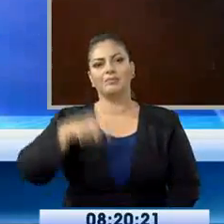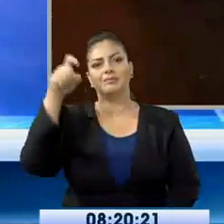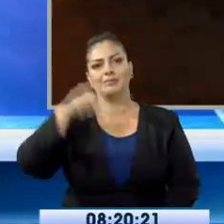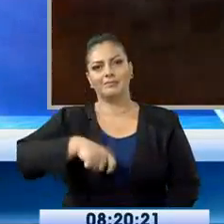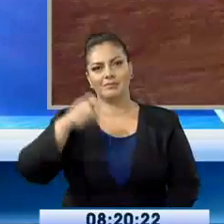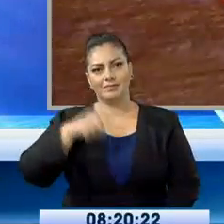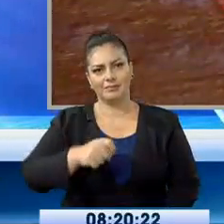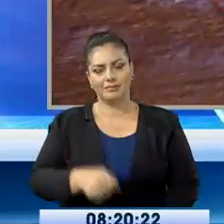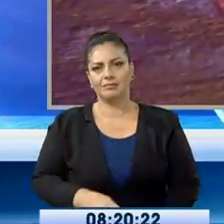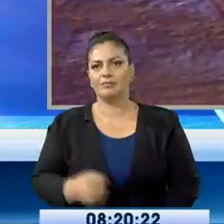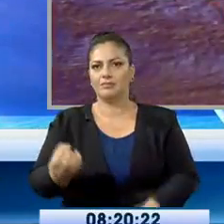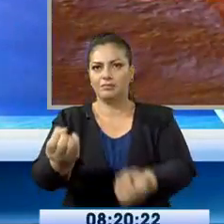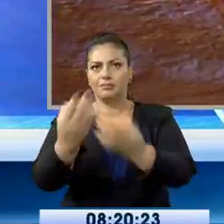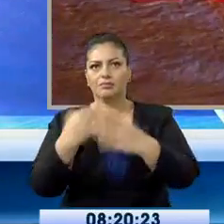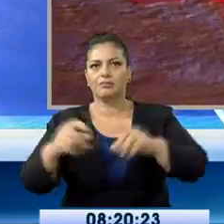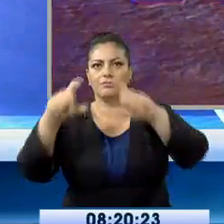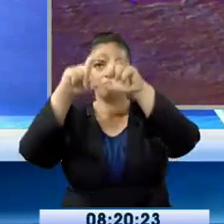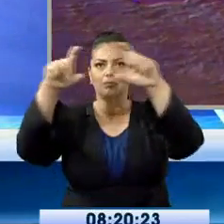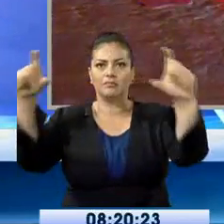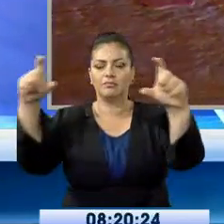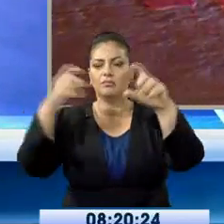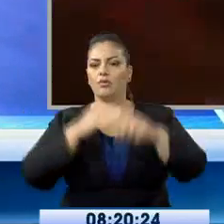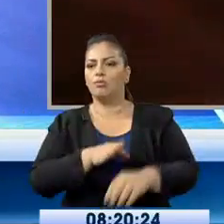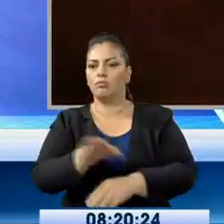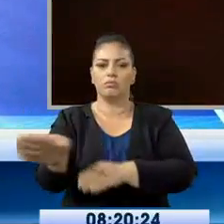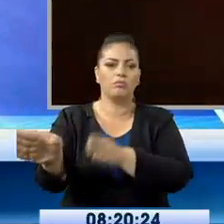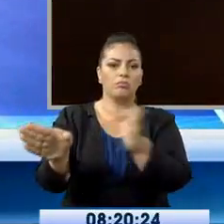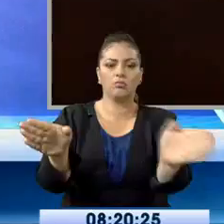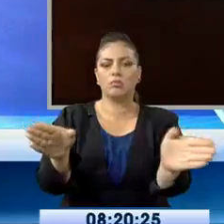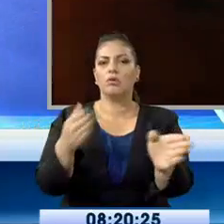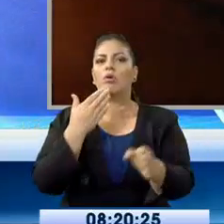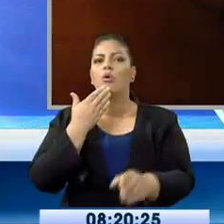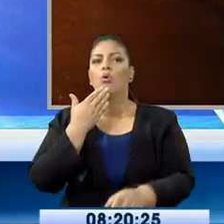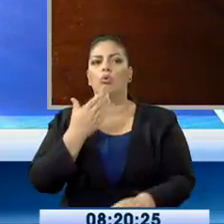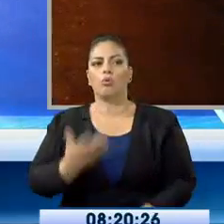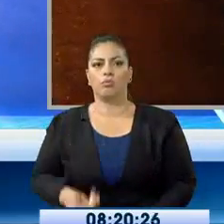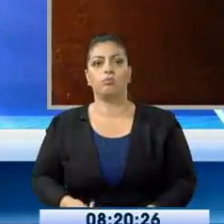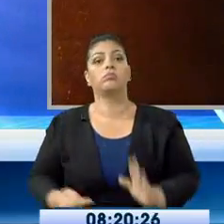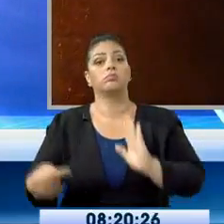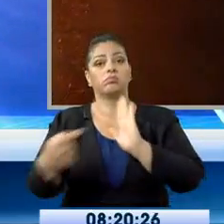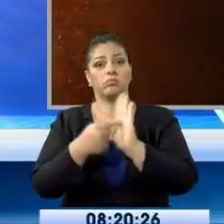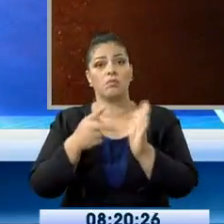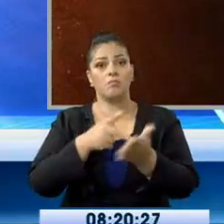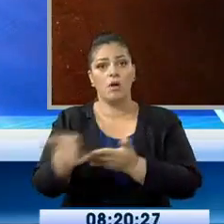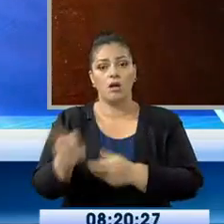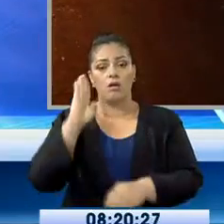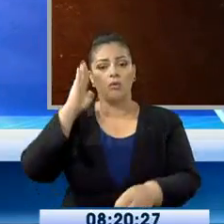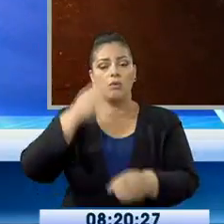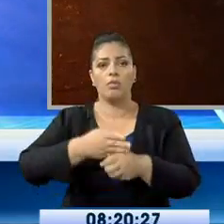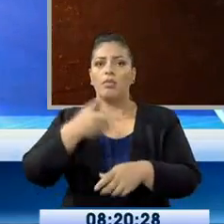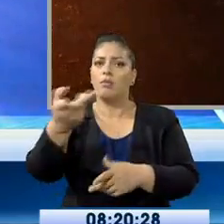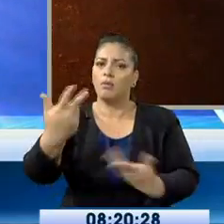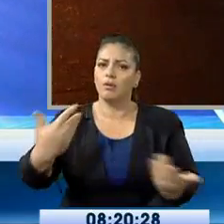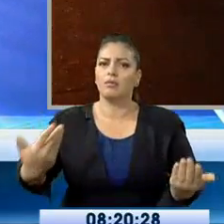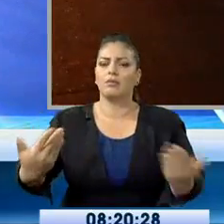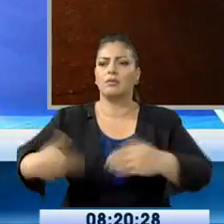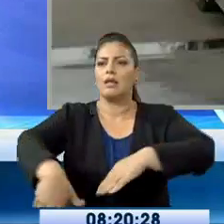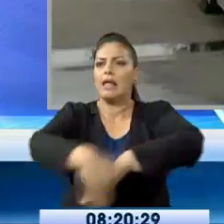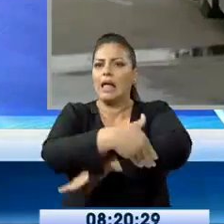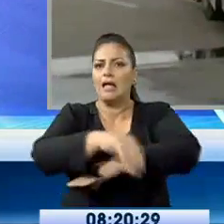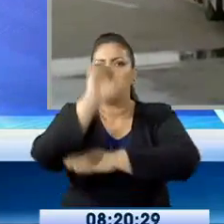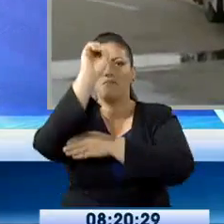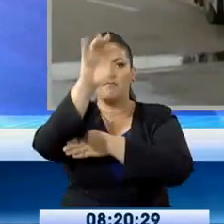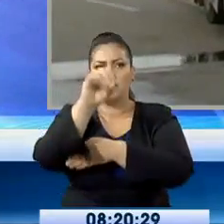señalizar adecuadamente, tanto horizontal como verticalmente, la ciudad. Para eso pagamos impuestos. Y en el último caso, Hugo, no ser